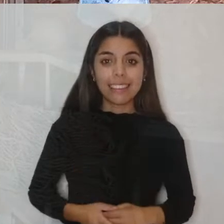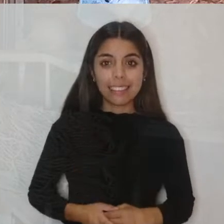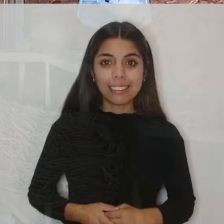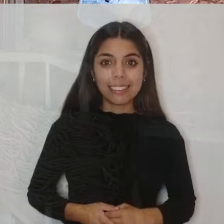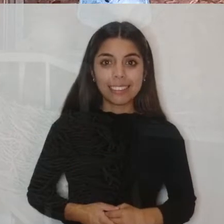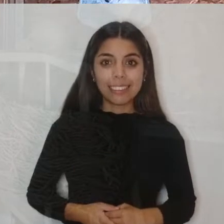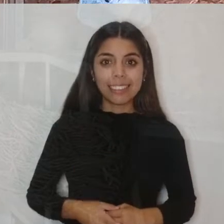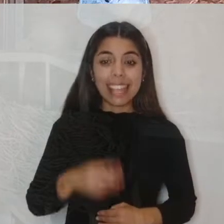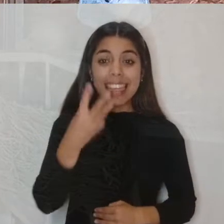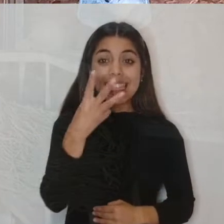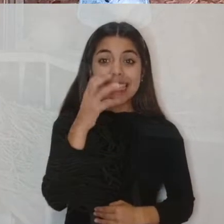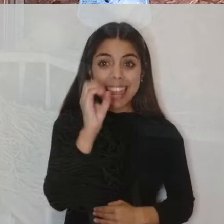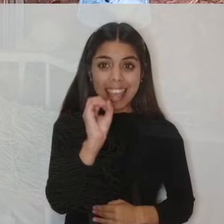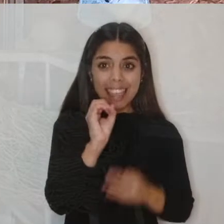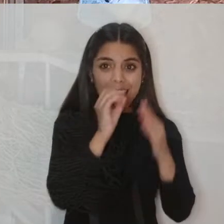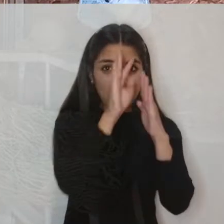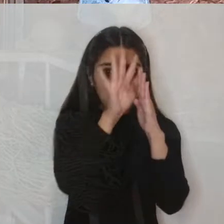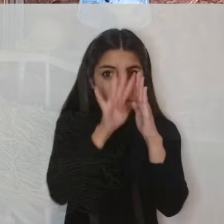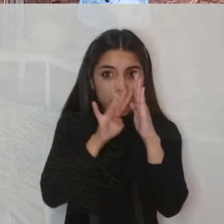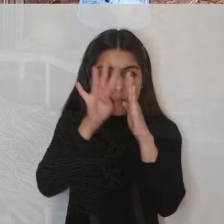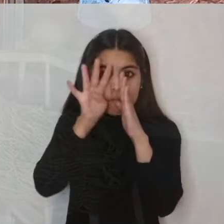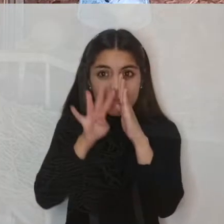que urdí 30 pares.